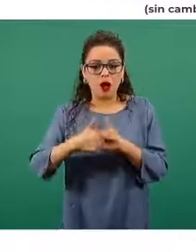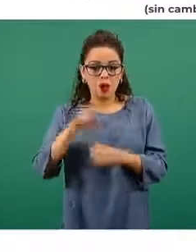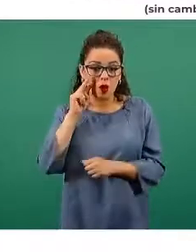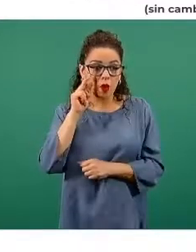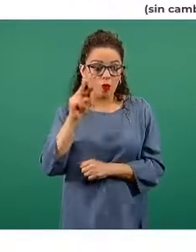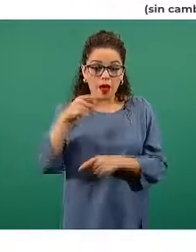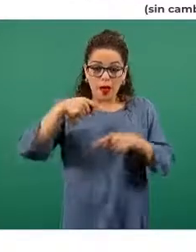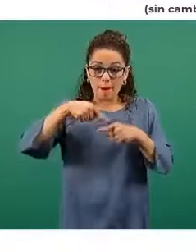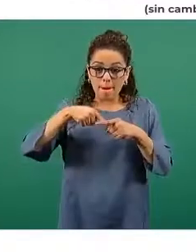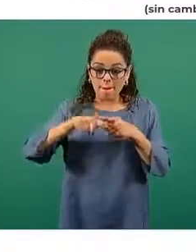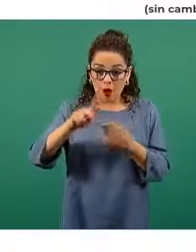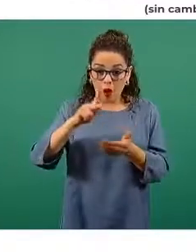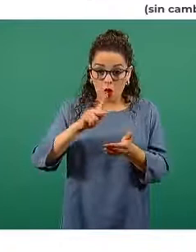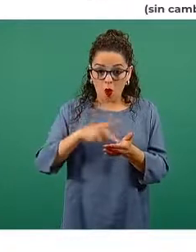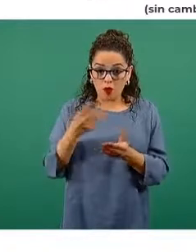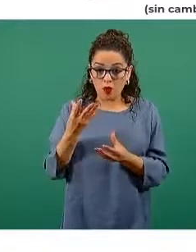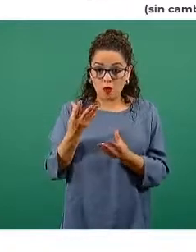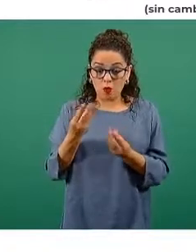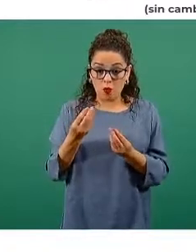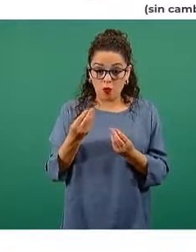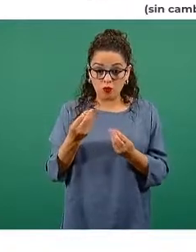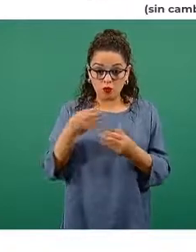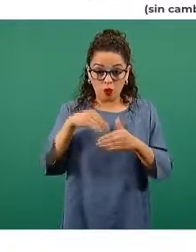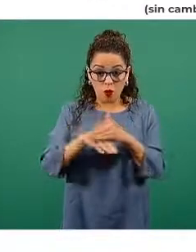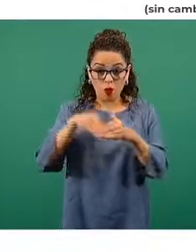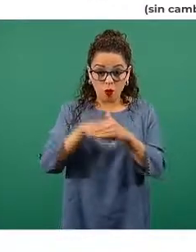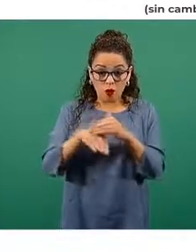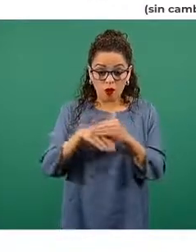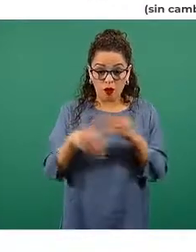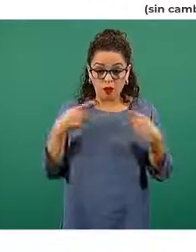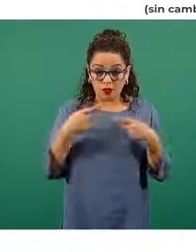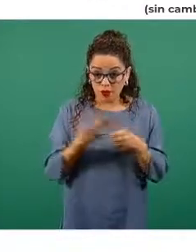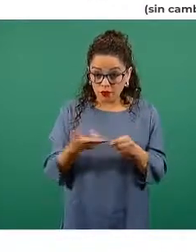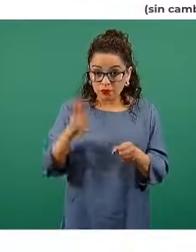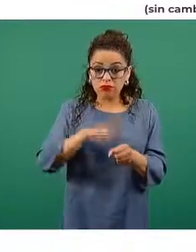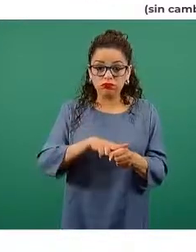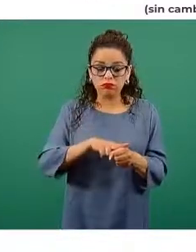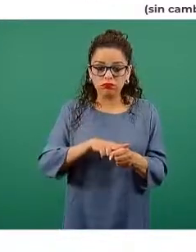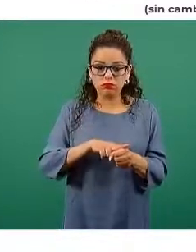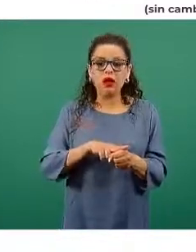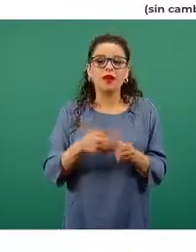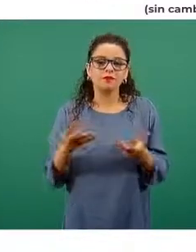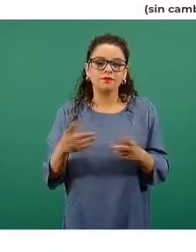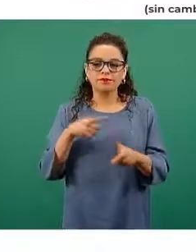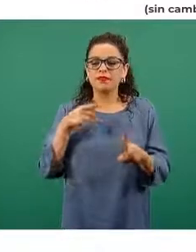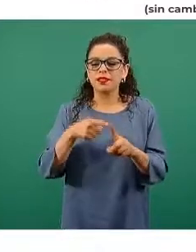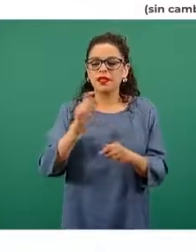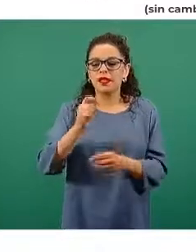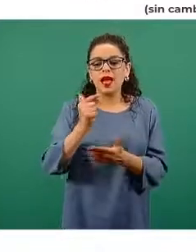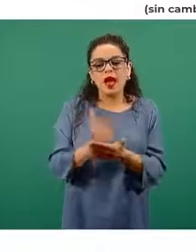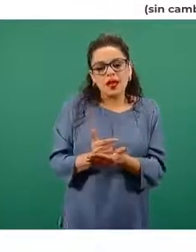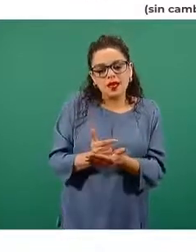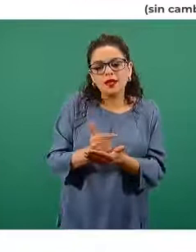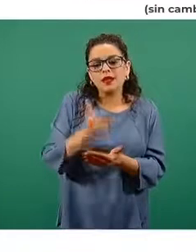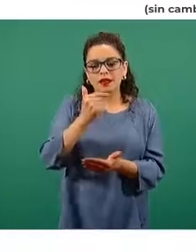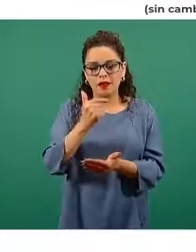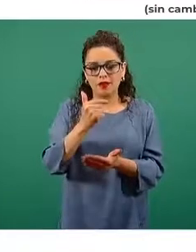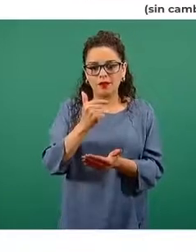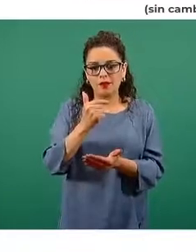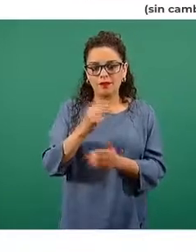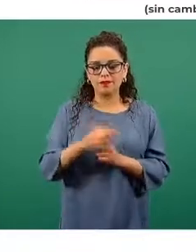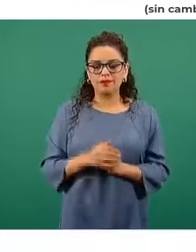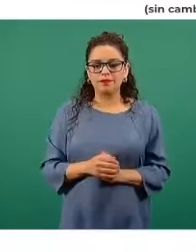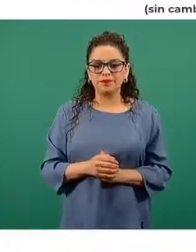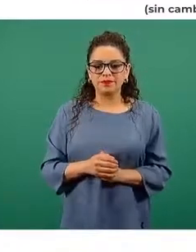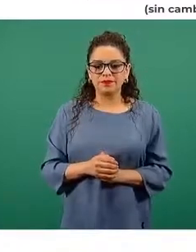en la demanda y ocupación hospitalaria, obviamente de los casos graves y de los casos críticos, sin dejar de